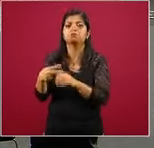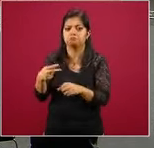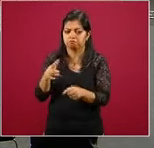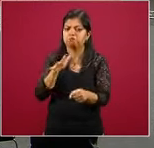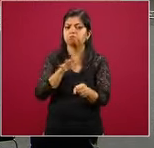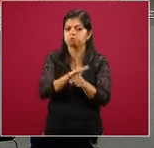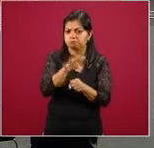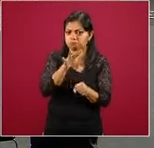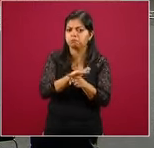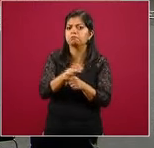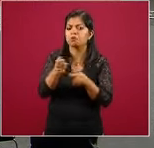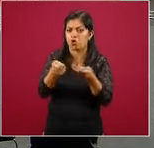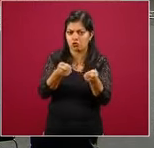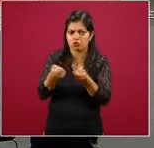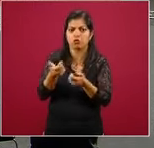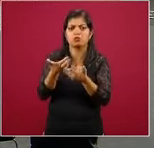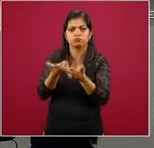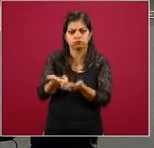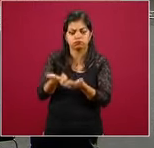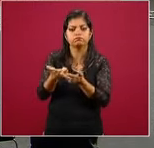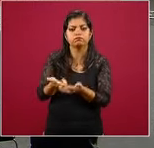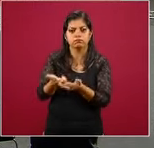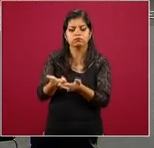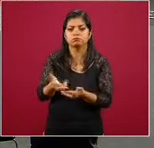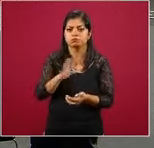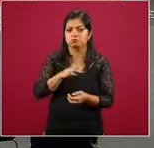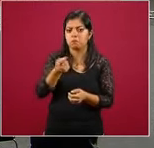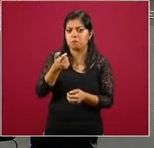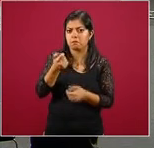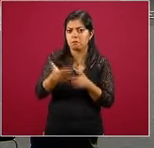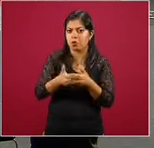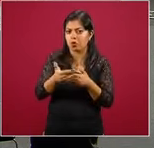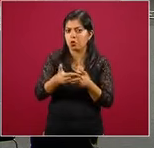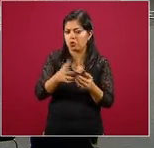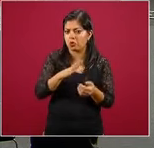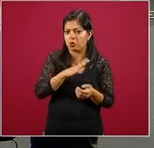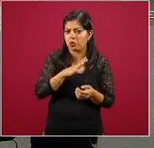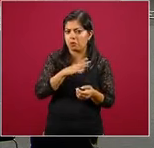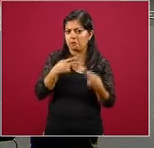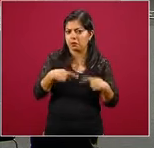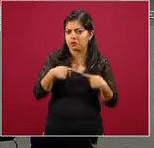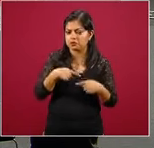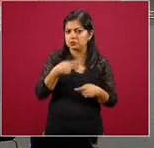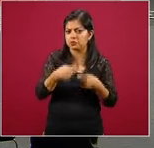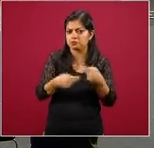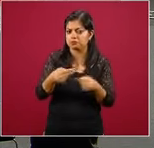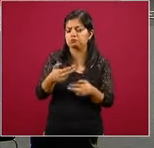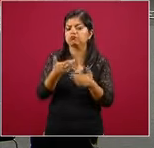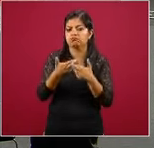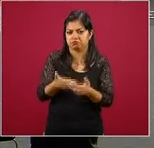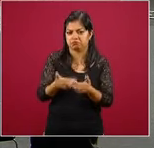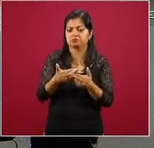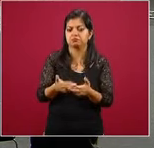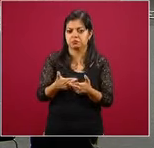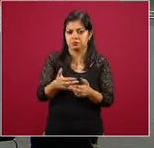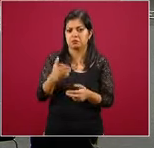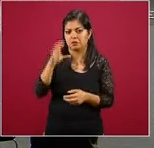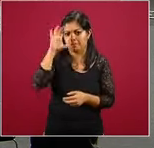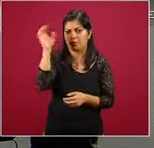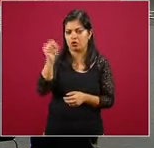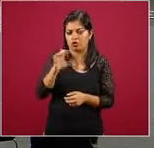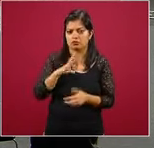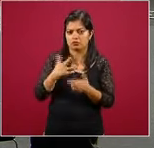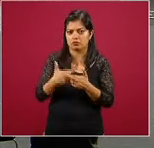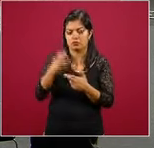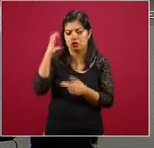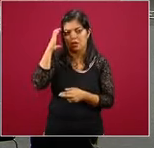bastante controlada, está digamos muy reducida, lo cual deja un margen bastante amplio de seguridad al estado de Morelos.